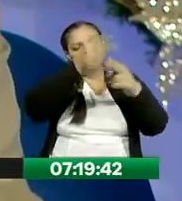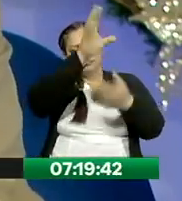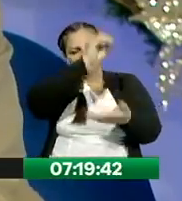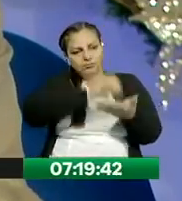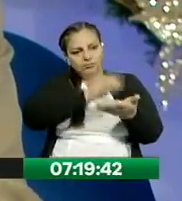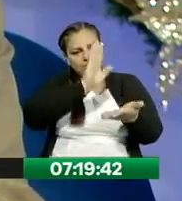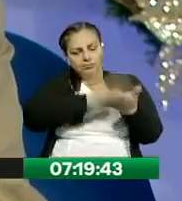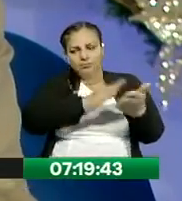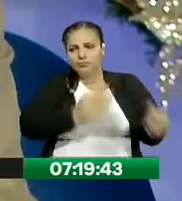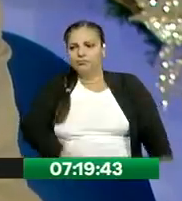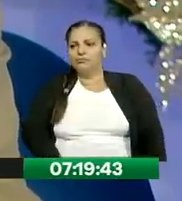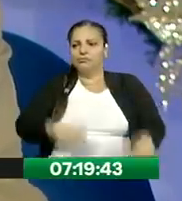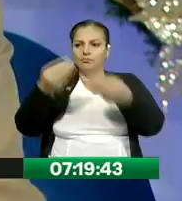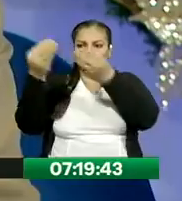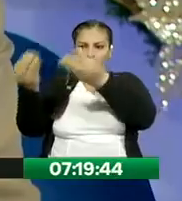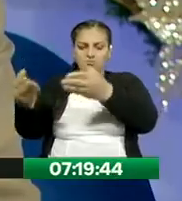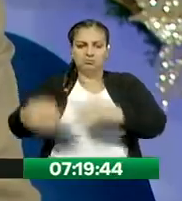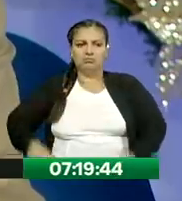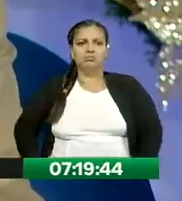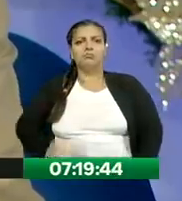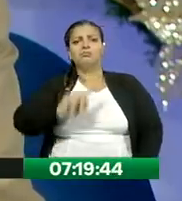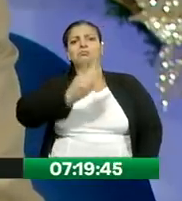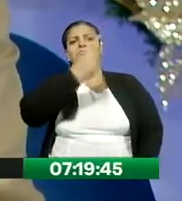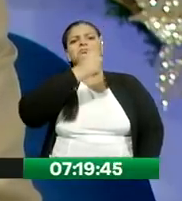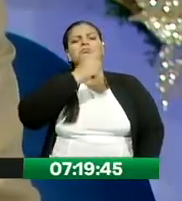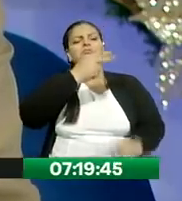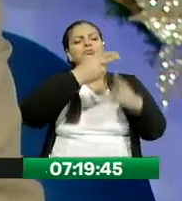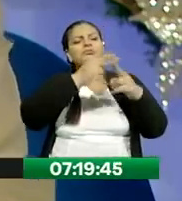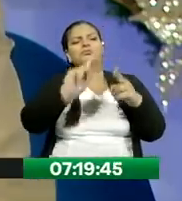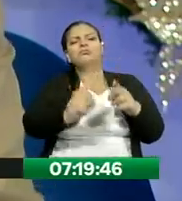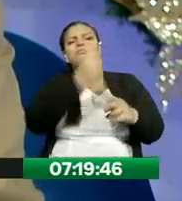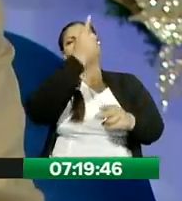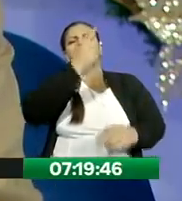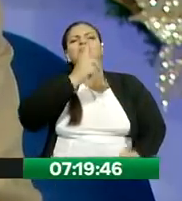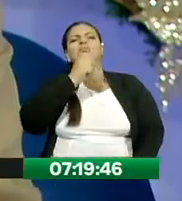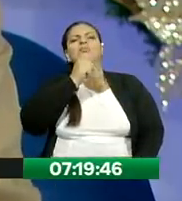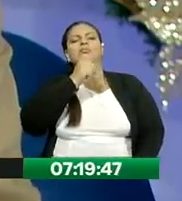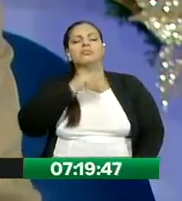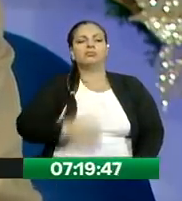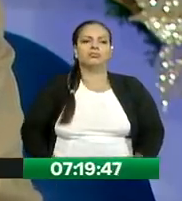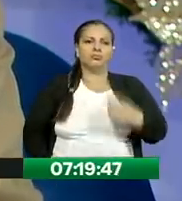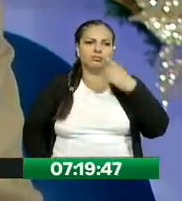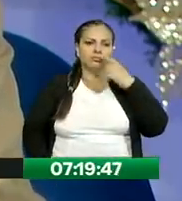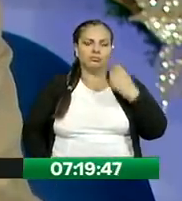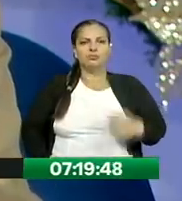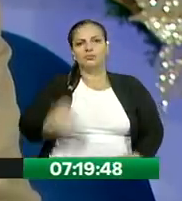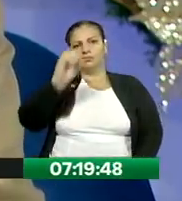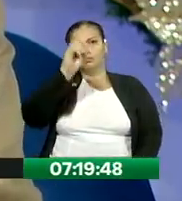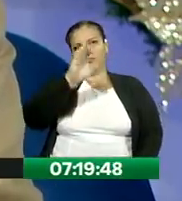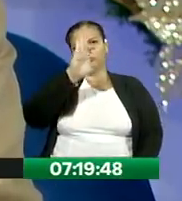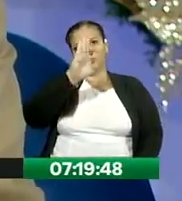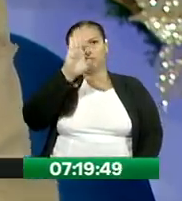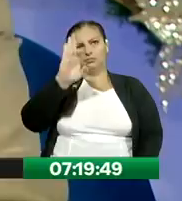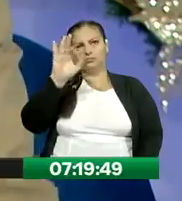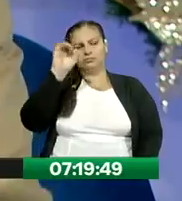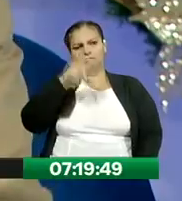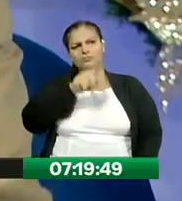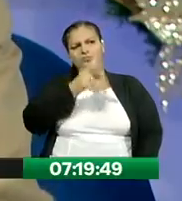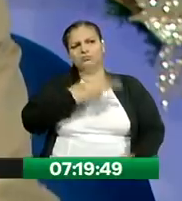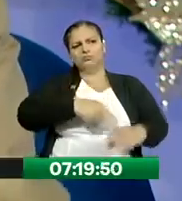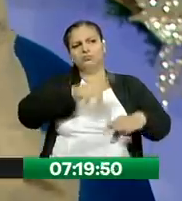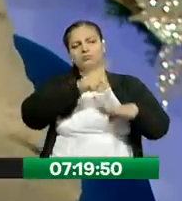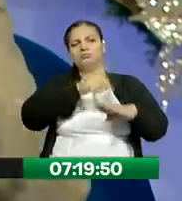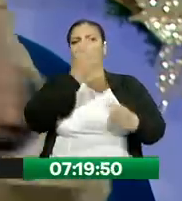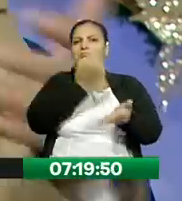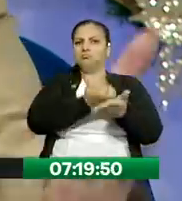a Otto Sonne-Horstner, un radiodifusor muy conocido, economista, un hombre